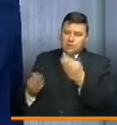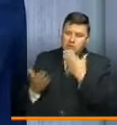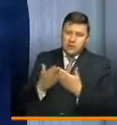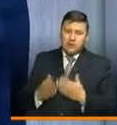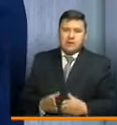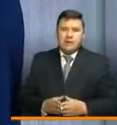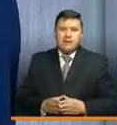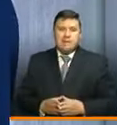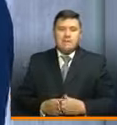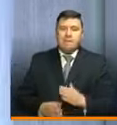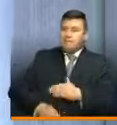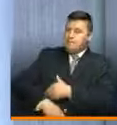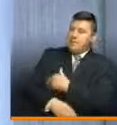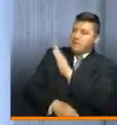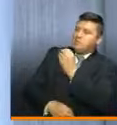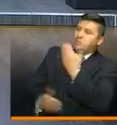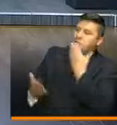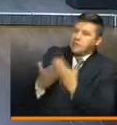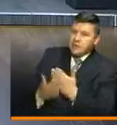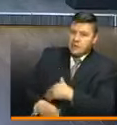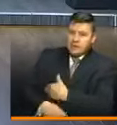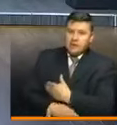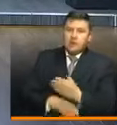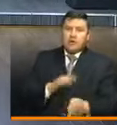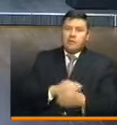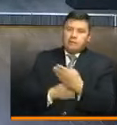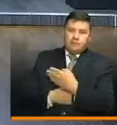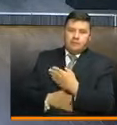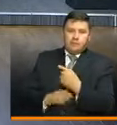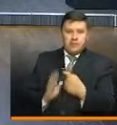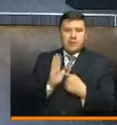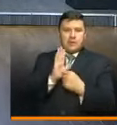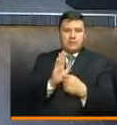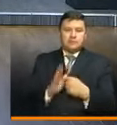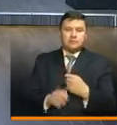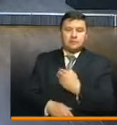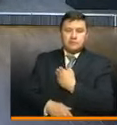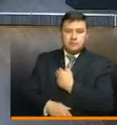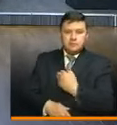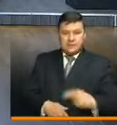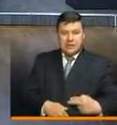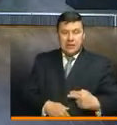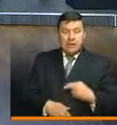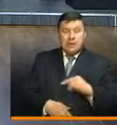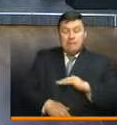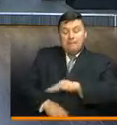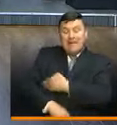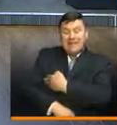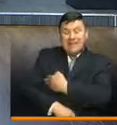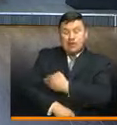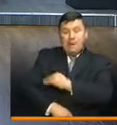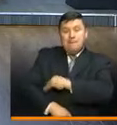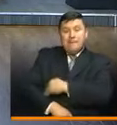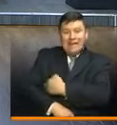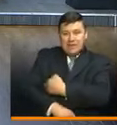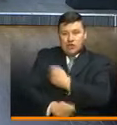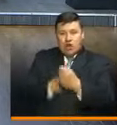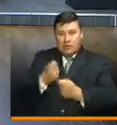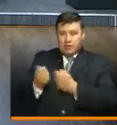gracias. Ministro, muchas gracias. Continuamos con la presentación del señor Ministro de Comercio, Industria y Turismo, el doctor José Manuel